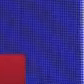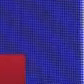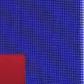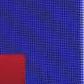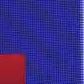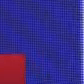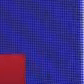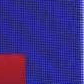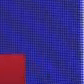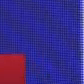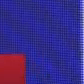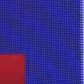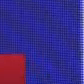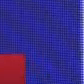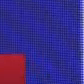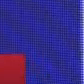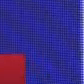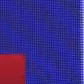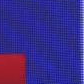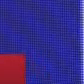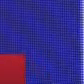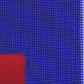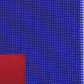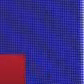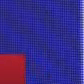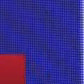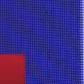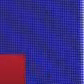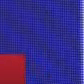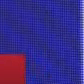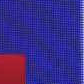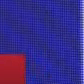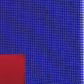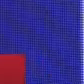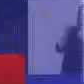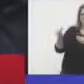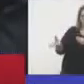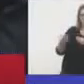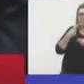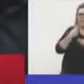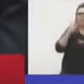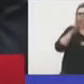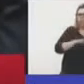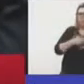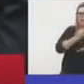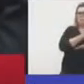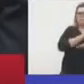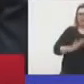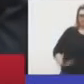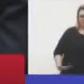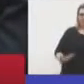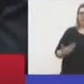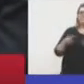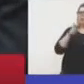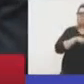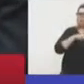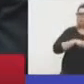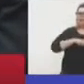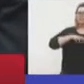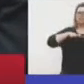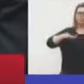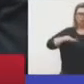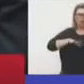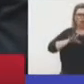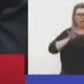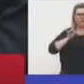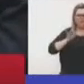terminando su intervención José Mayans, que se va a votar en el Senado, que obviamente las cámaras de la Nación Más, como corresponde, van a estar allí para que